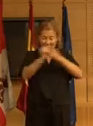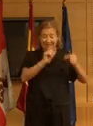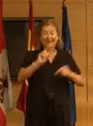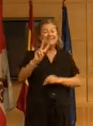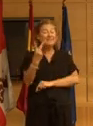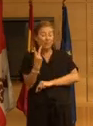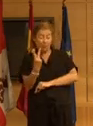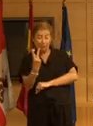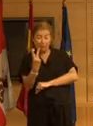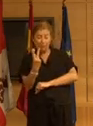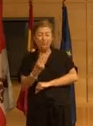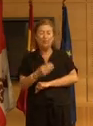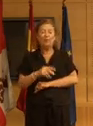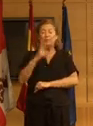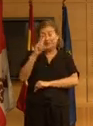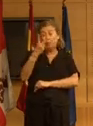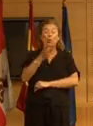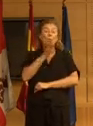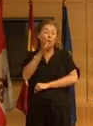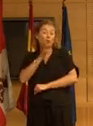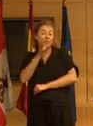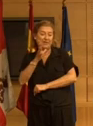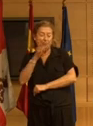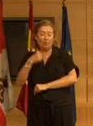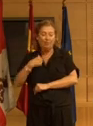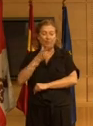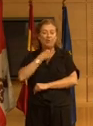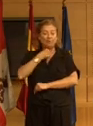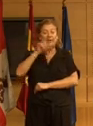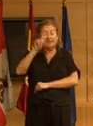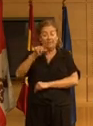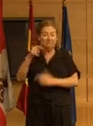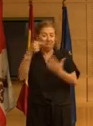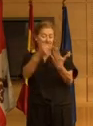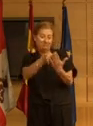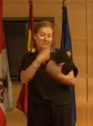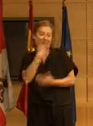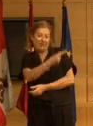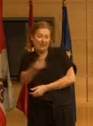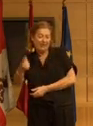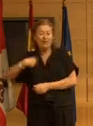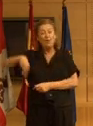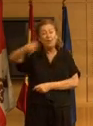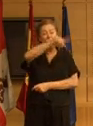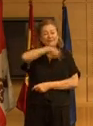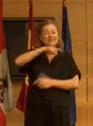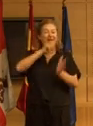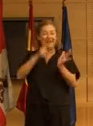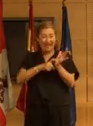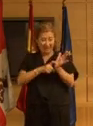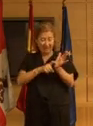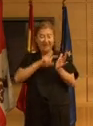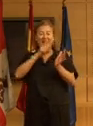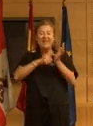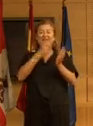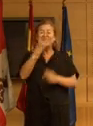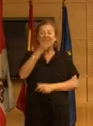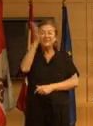segundo lugar, un segundo motivo al que me gustaría hacer hincapié también es nuestra ley, la